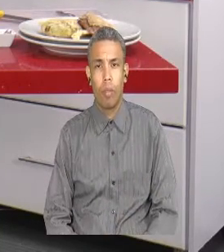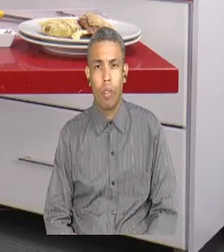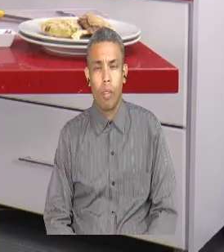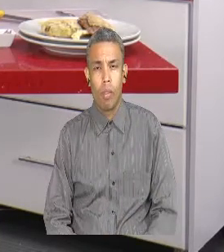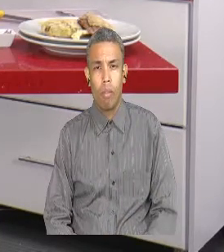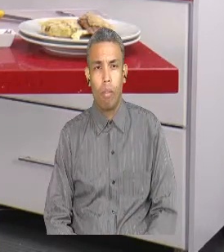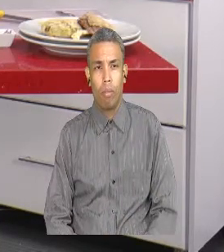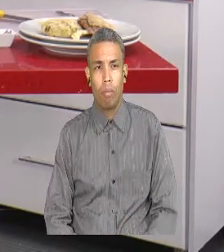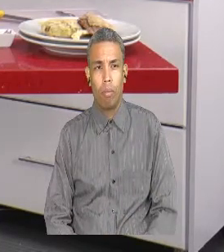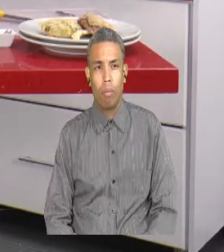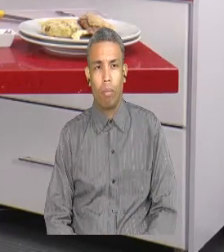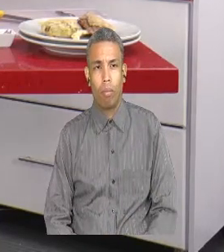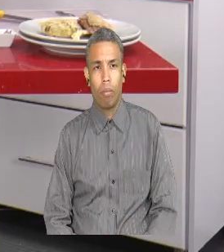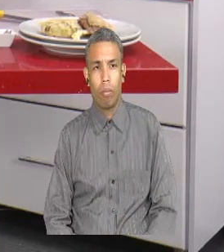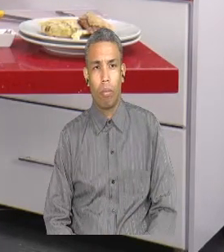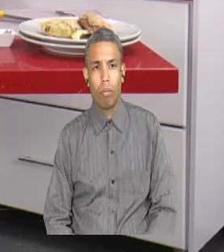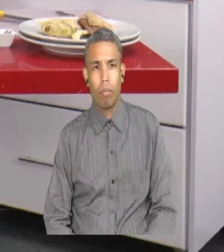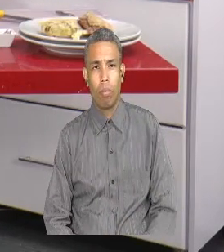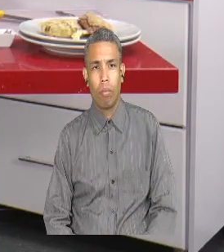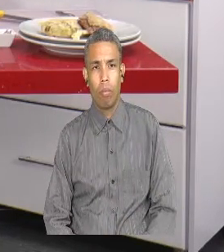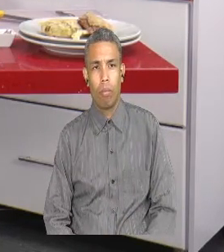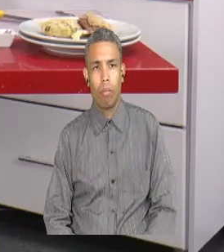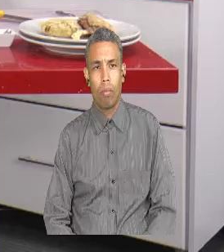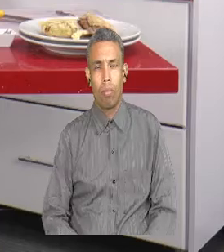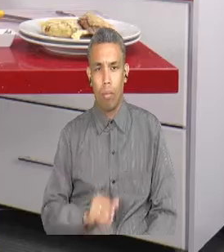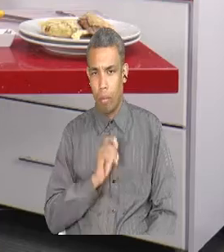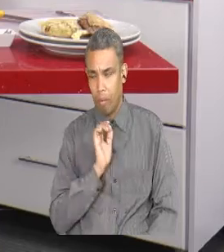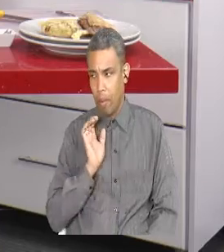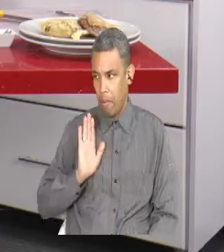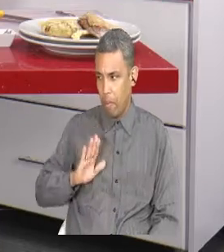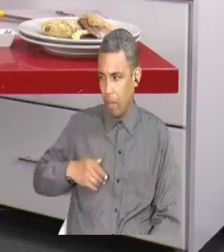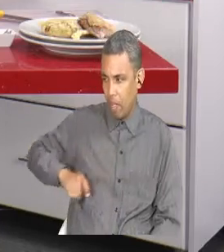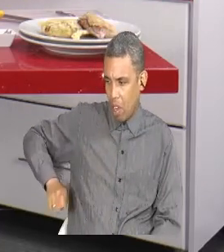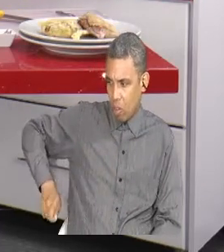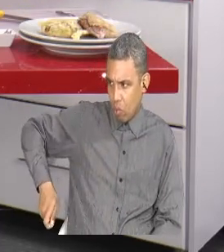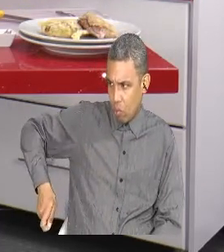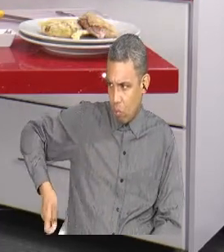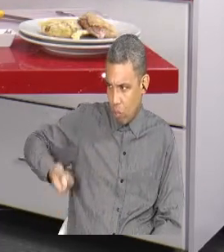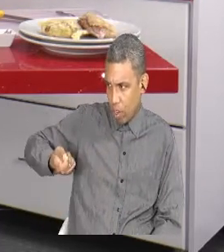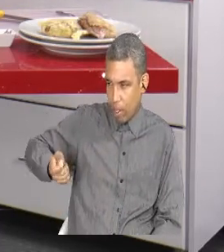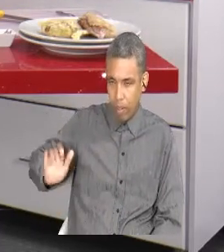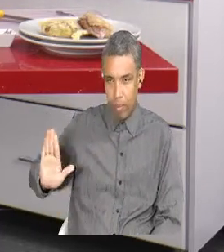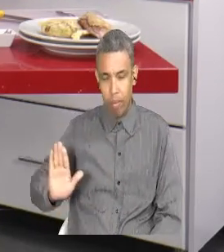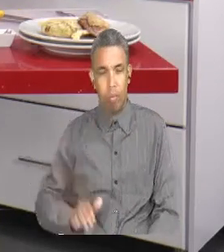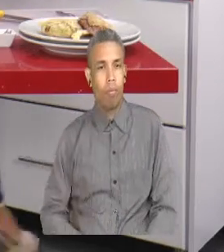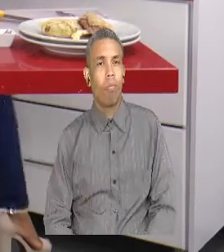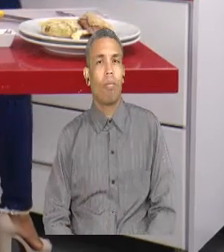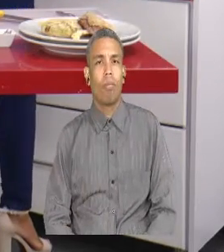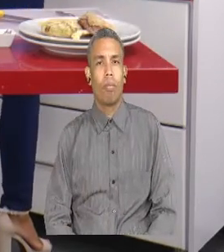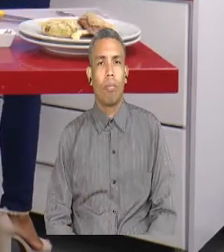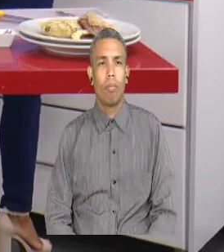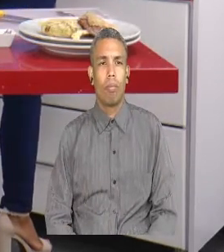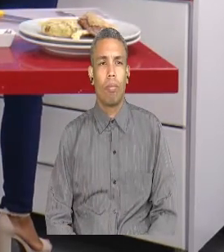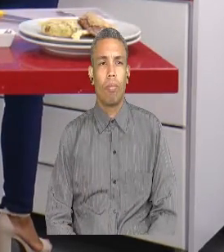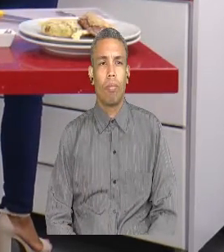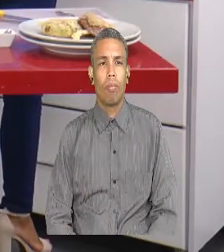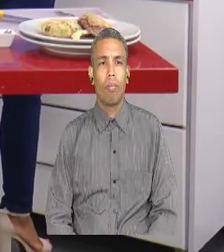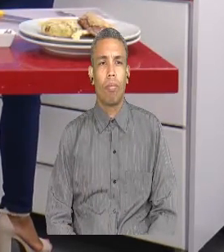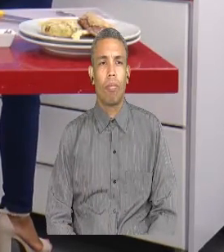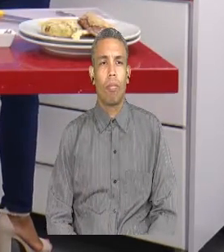con la salsa. Permítame, traigo una cuchara. Y vamos a un ladito, porfis. Eso. Entonces ya esto queda acá